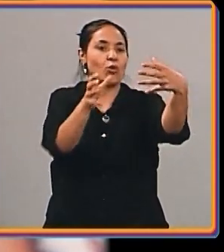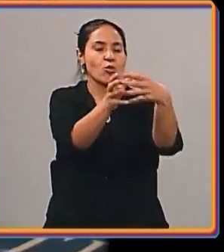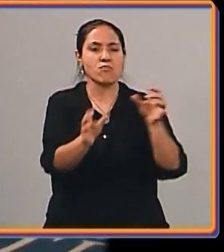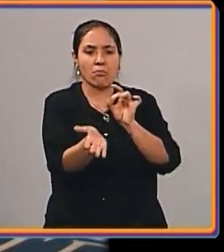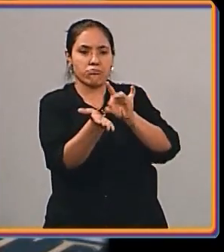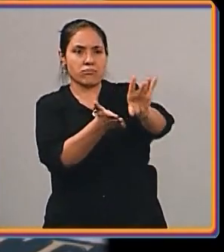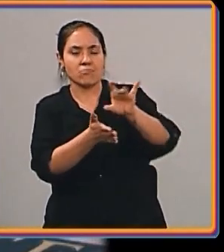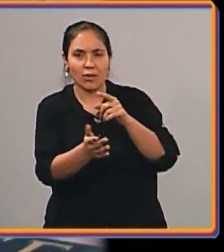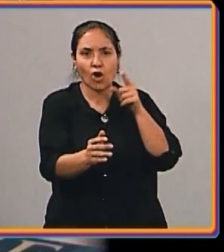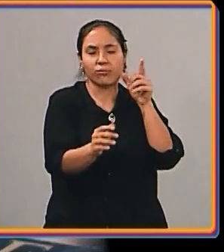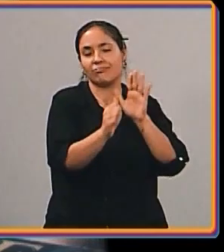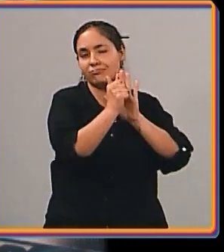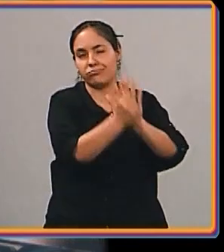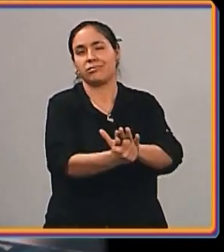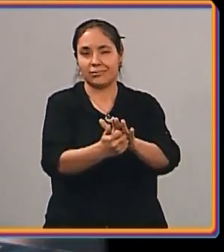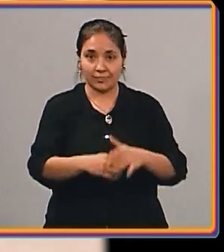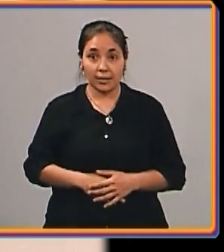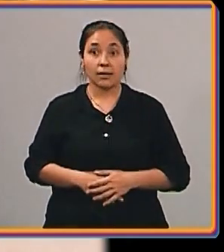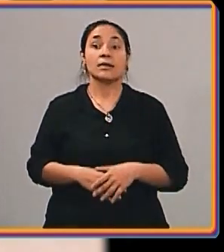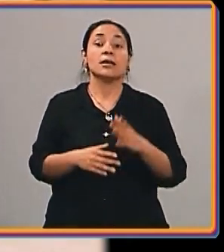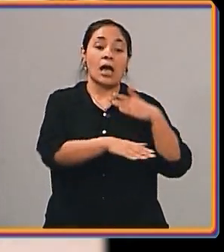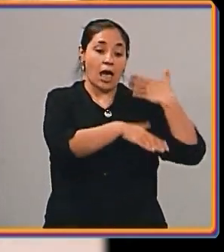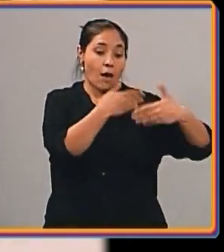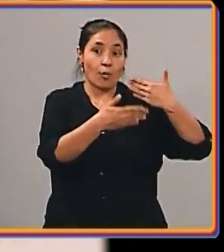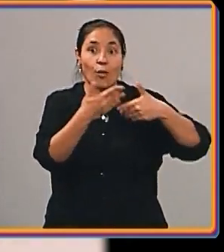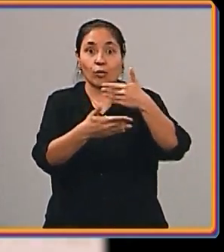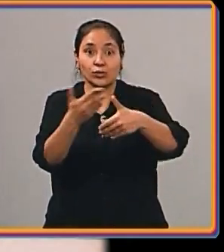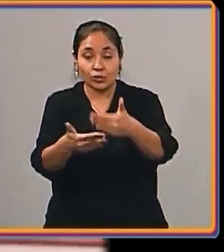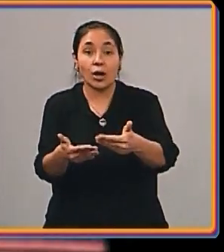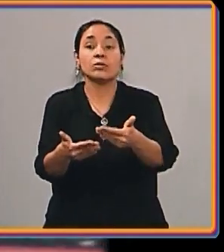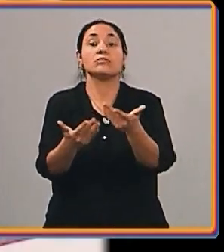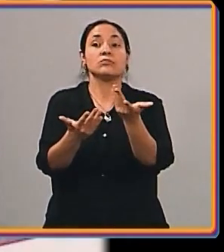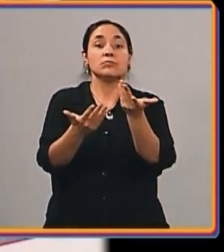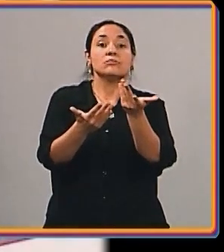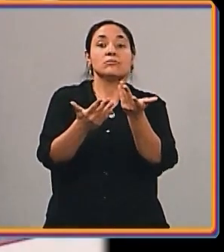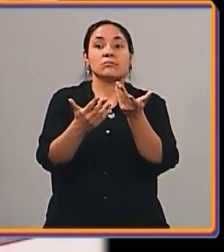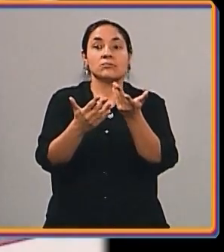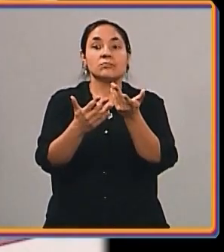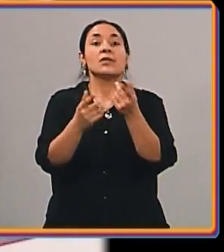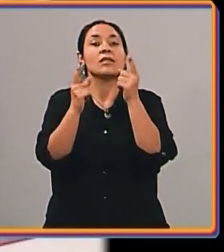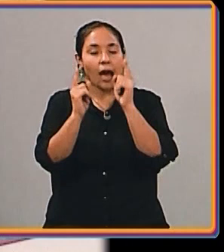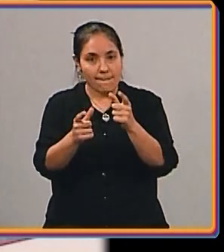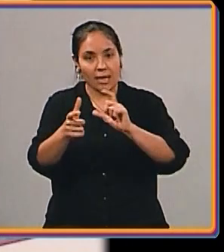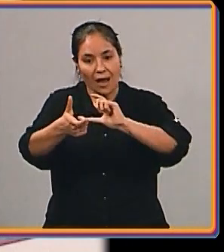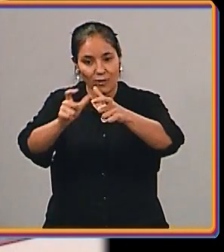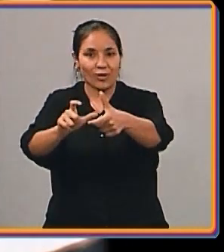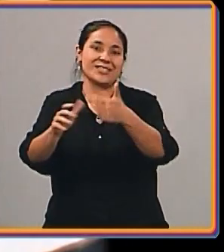bandos adversarios. Pero la evolución en las mecánicas también llegó a este tipo de